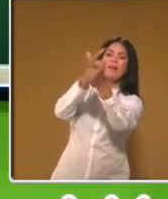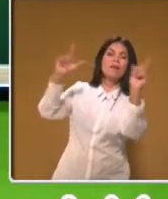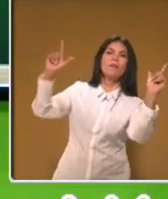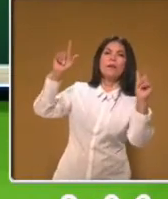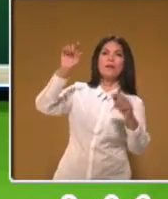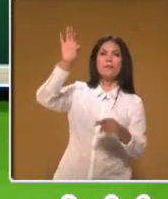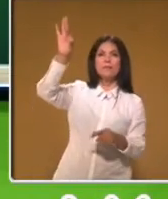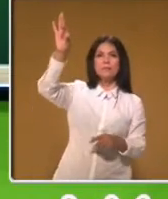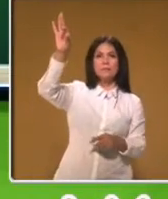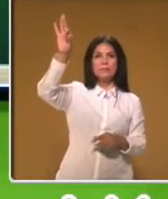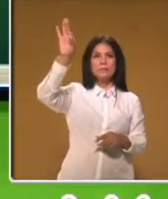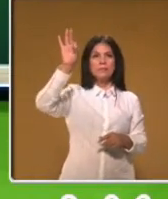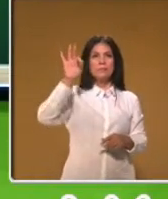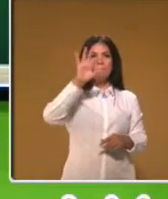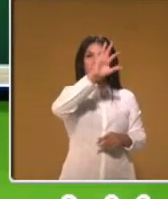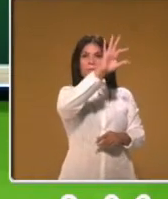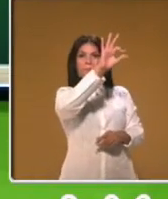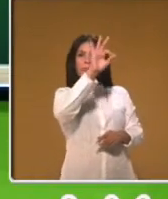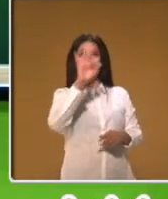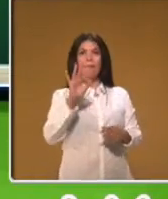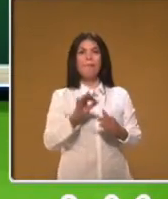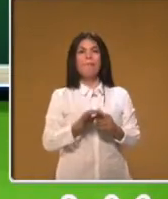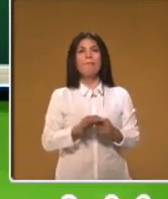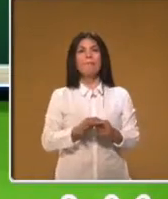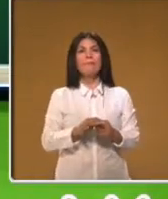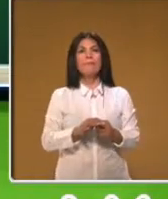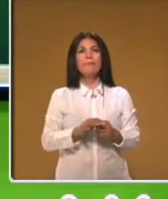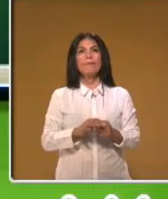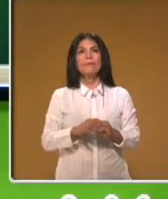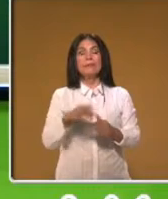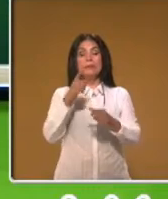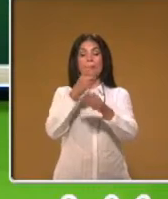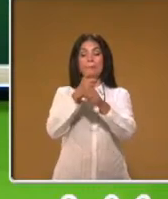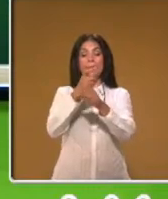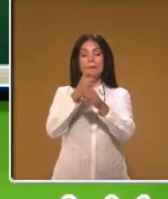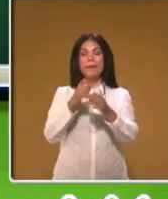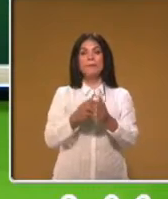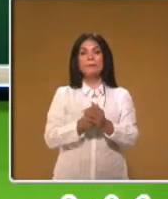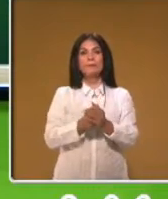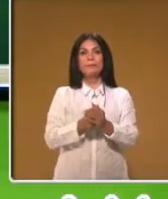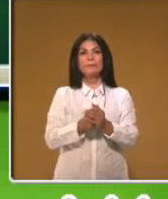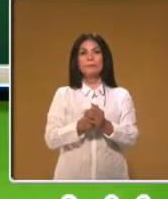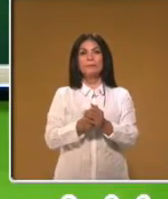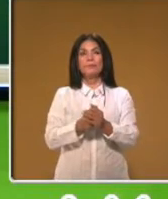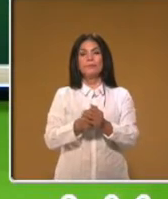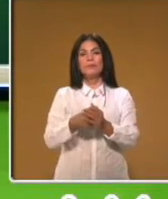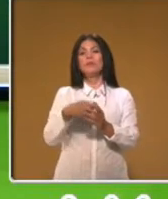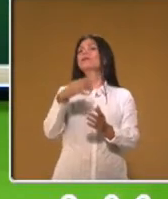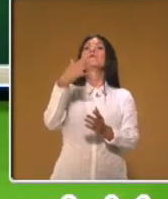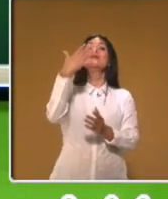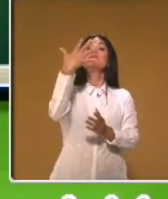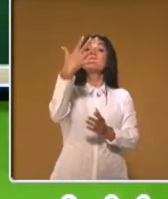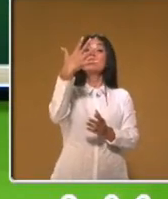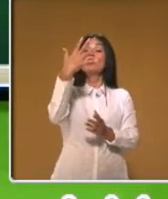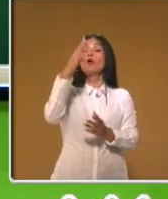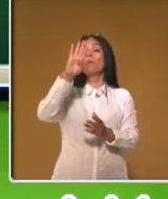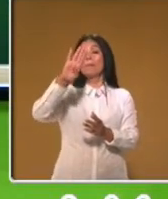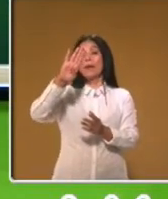respuesta. Solamente que por organización yo voy a tomar la primera. 5B más 4H